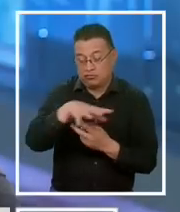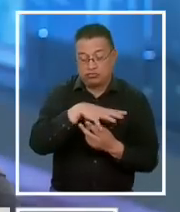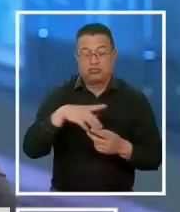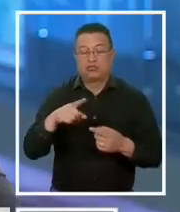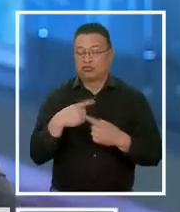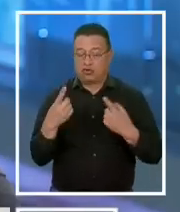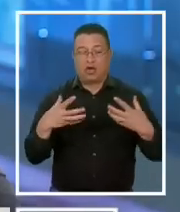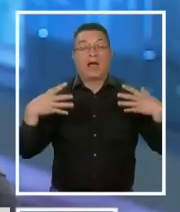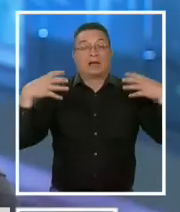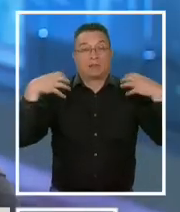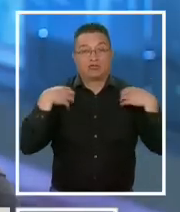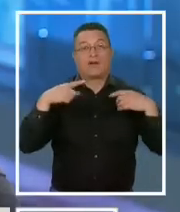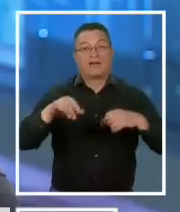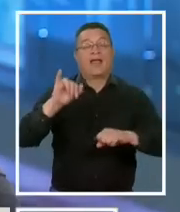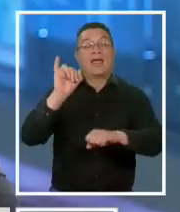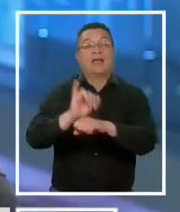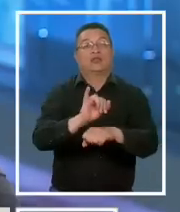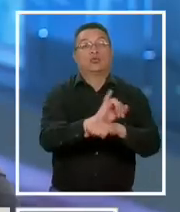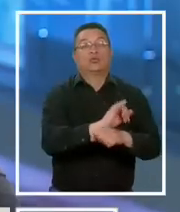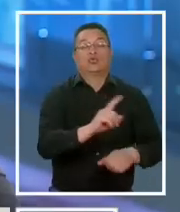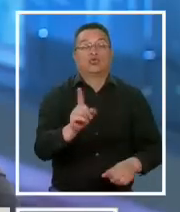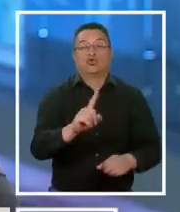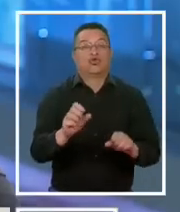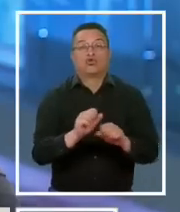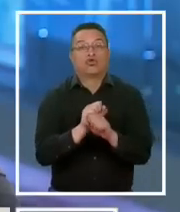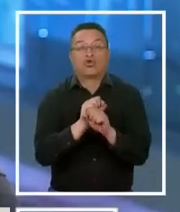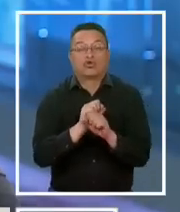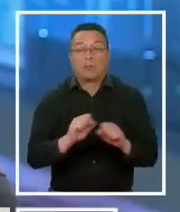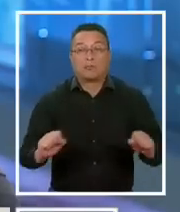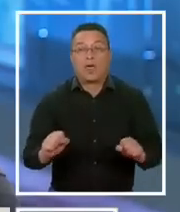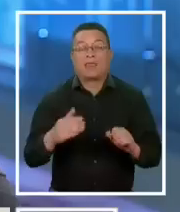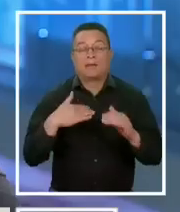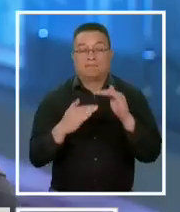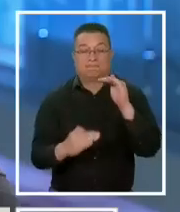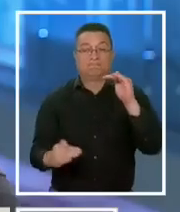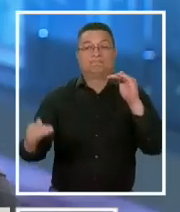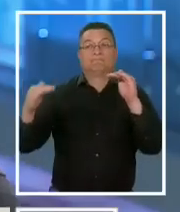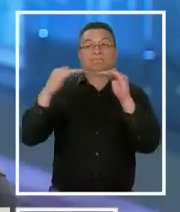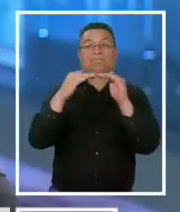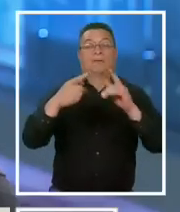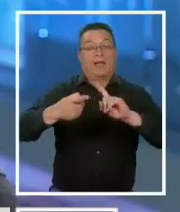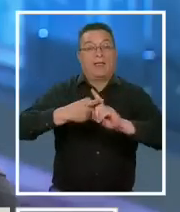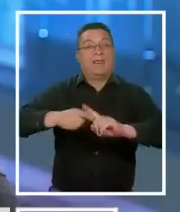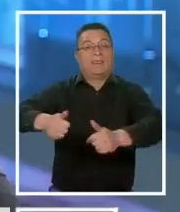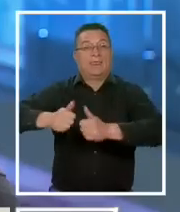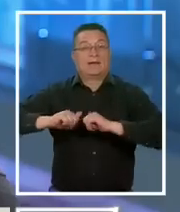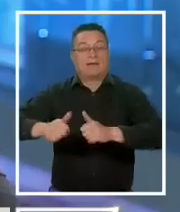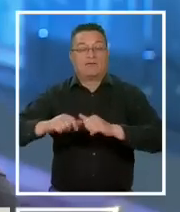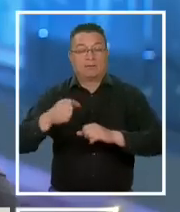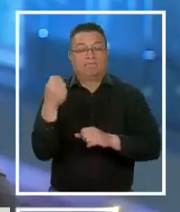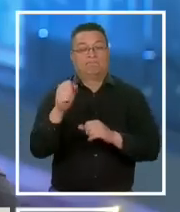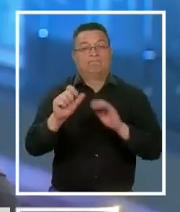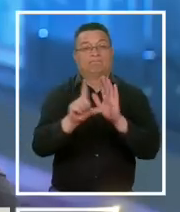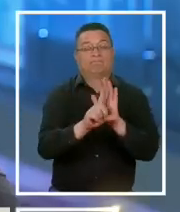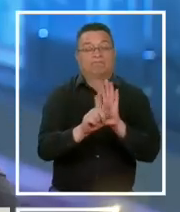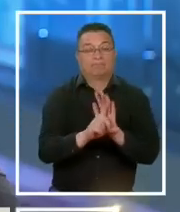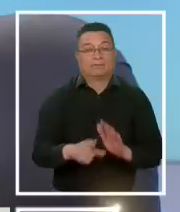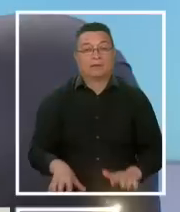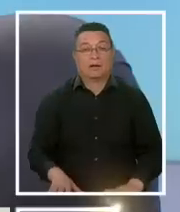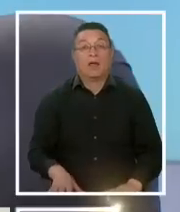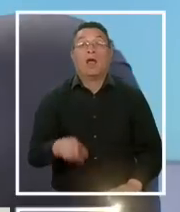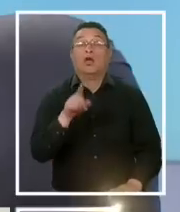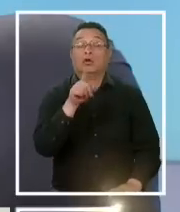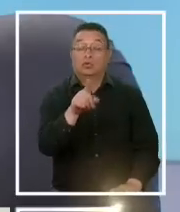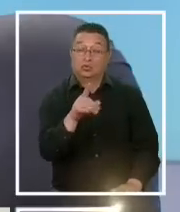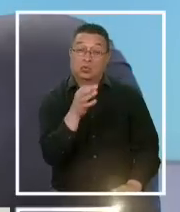responsable de que la institución no haya no haya podido estar a la altura de lo que son los desafíos de la delincuencia ya y en el fondo